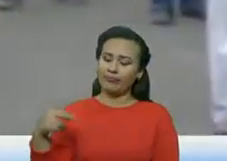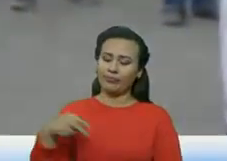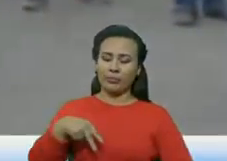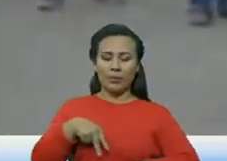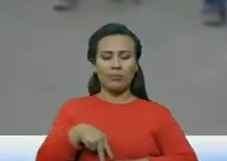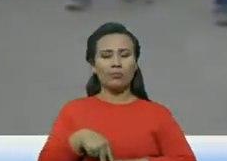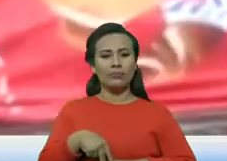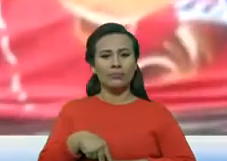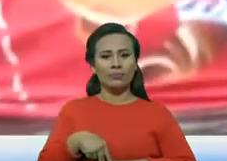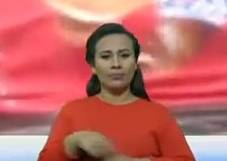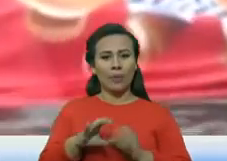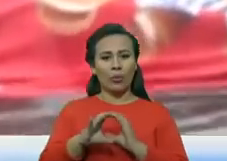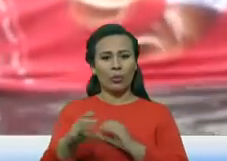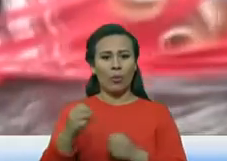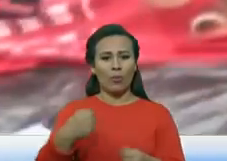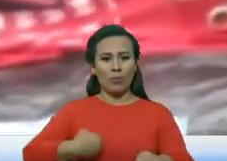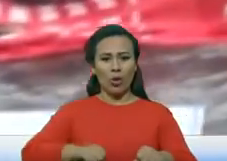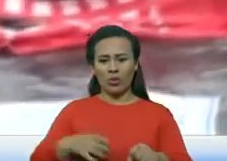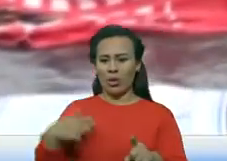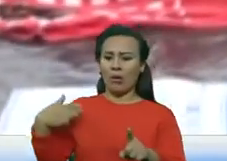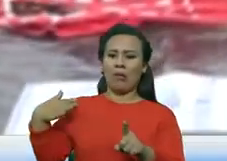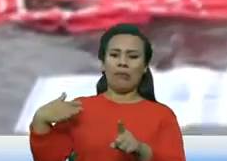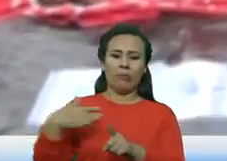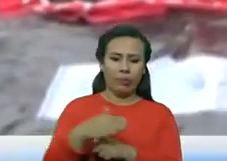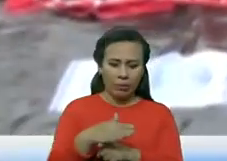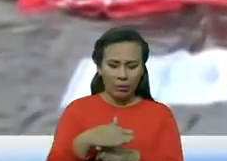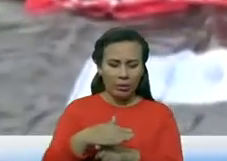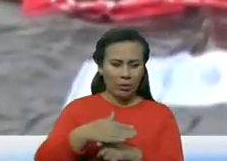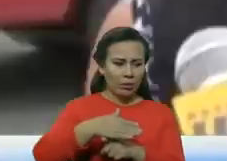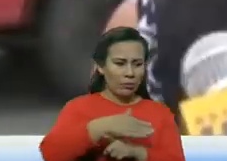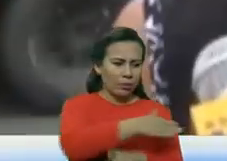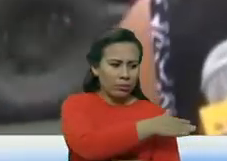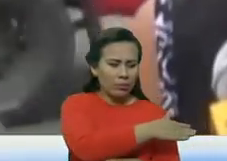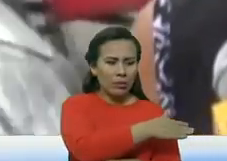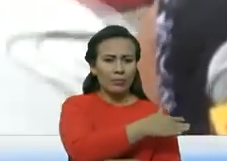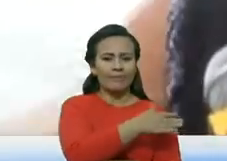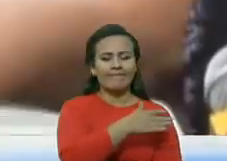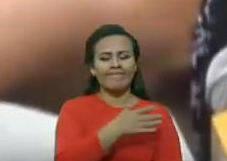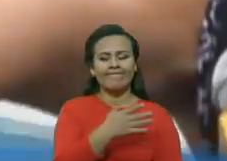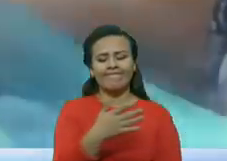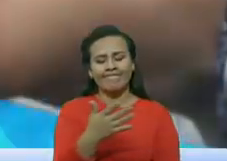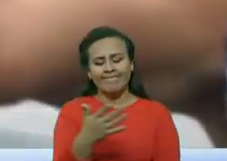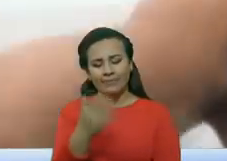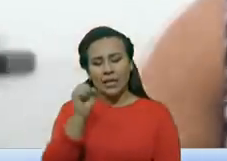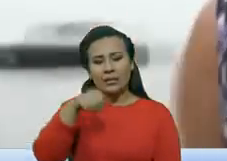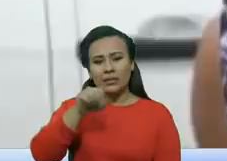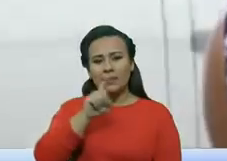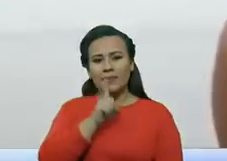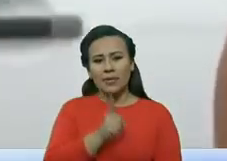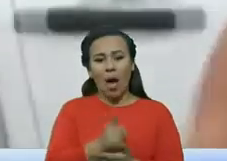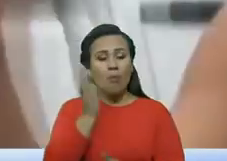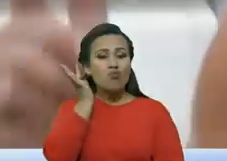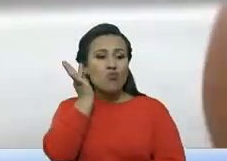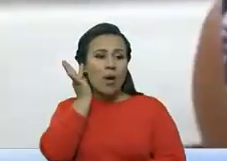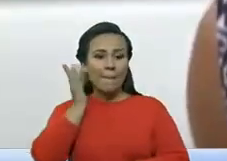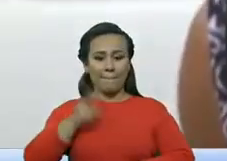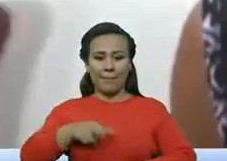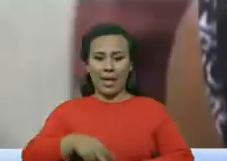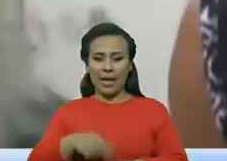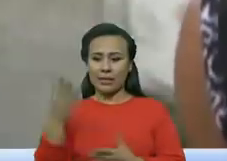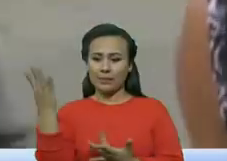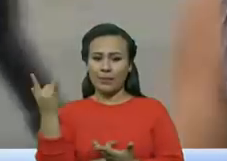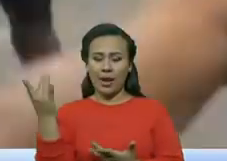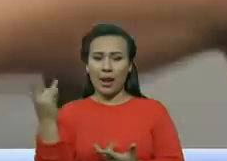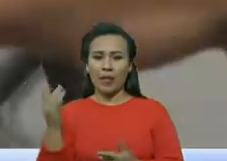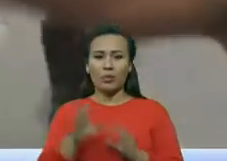fue atropellada por una motocicleta que después impactó contra una volqueta. Sí, ella estaba parando el bus ahí y se iba a subir al